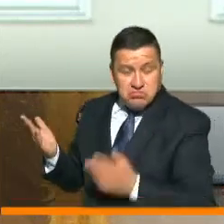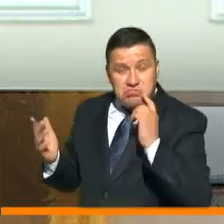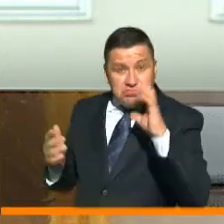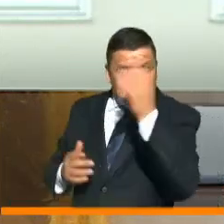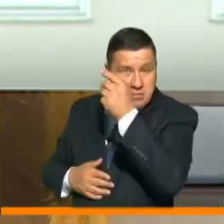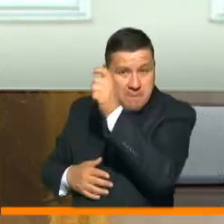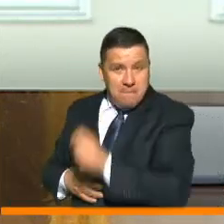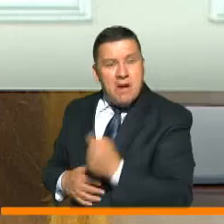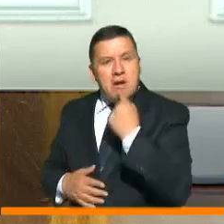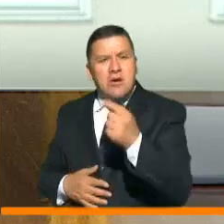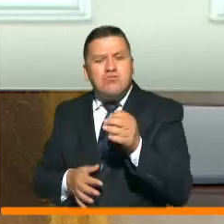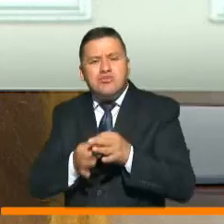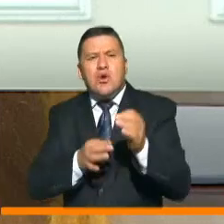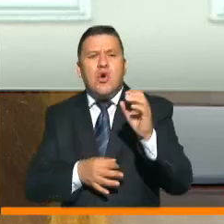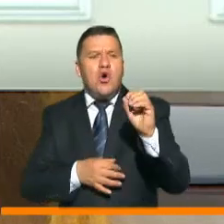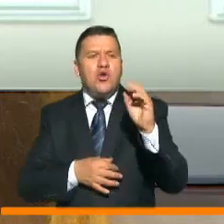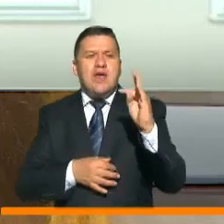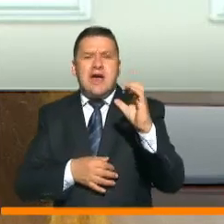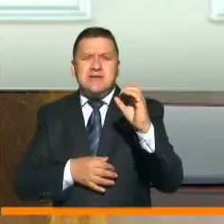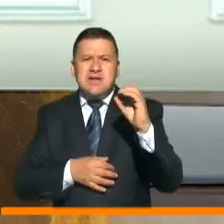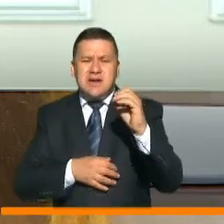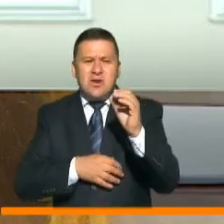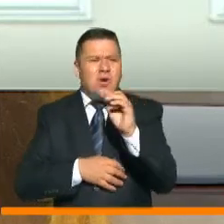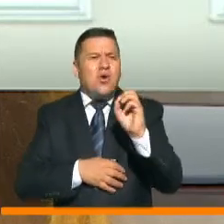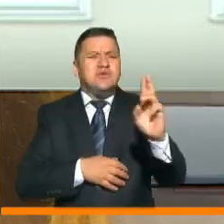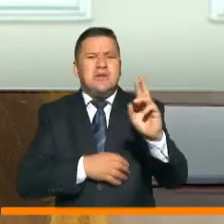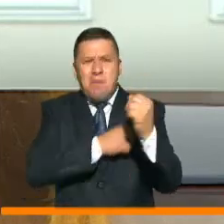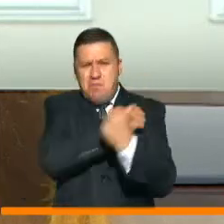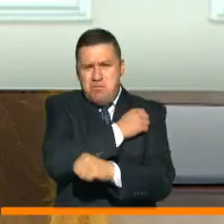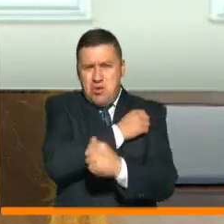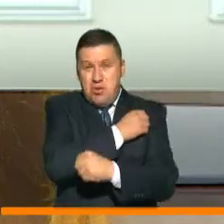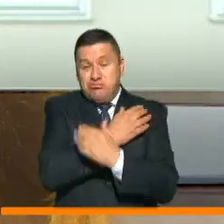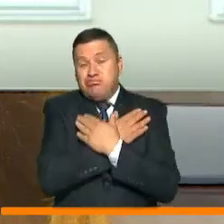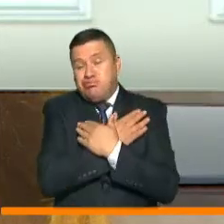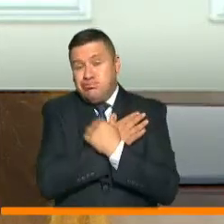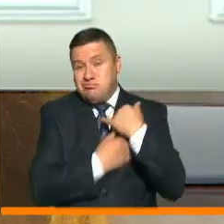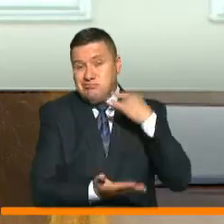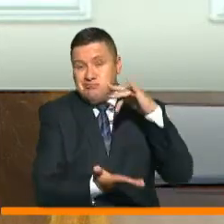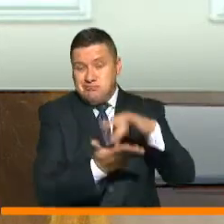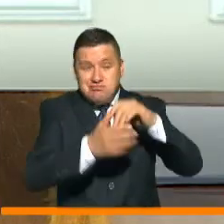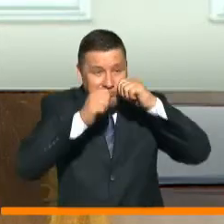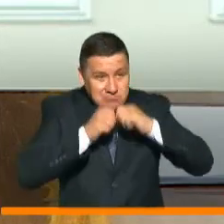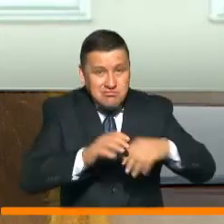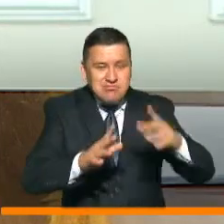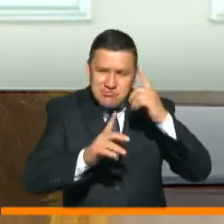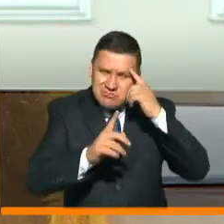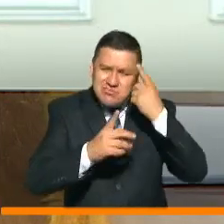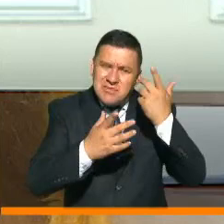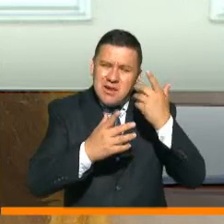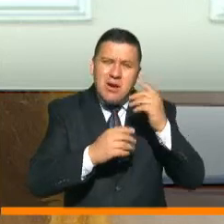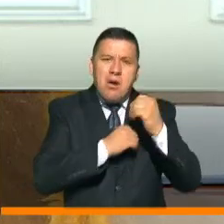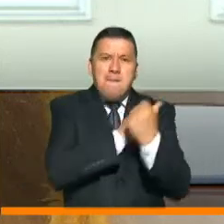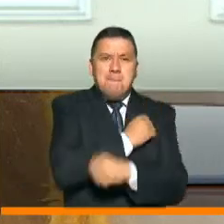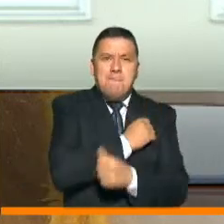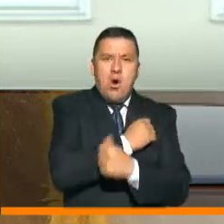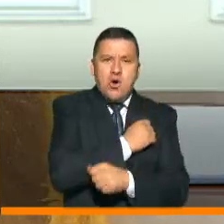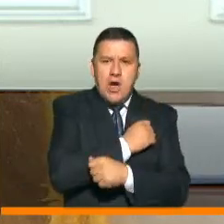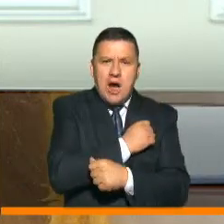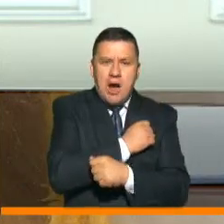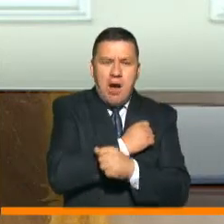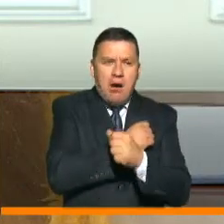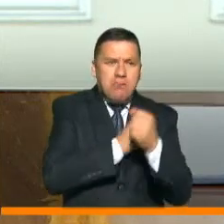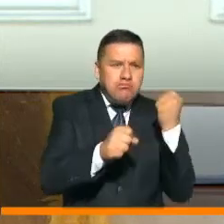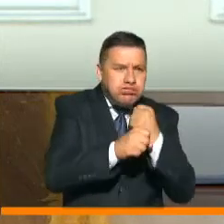vemos cómo en Otanche, Boyacá, en el occidente, región querida donde estuvimos lanzando la transversal de Boyacá,